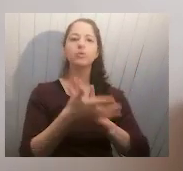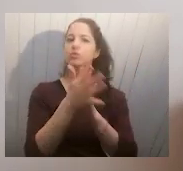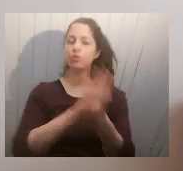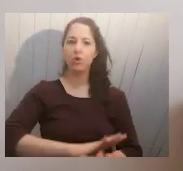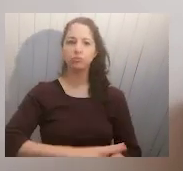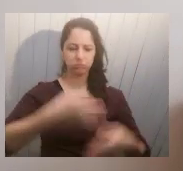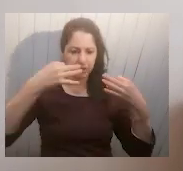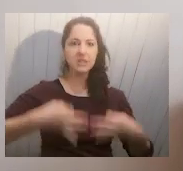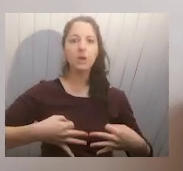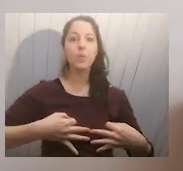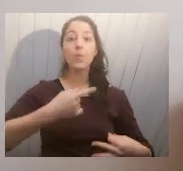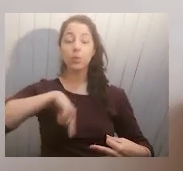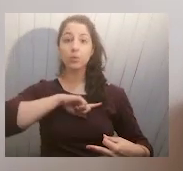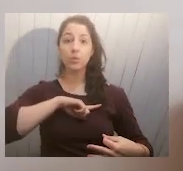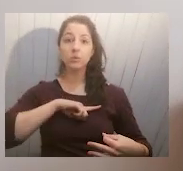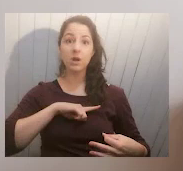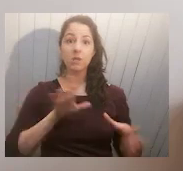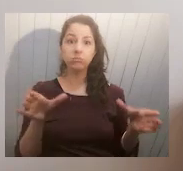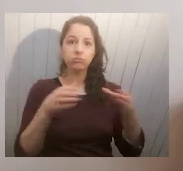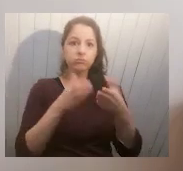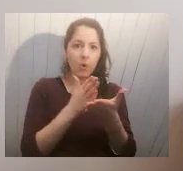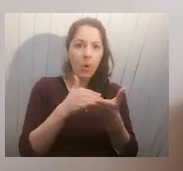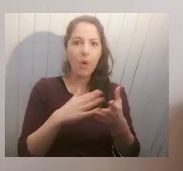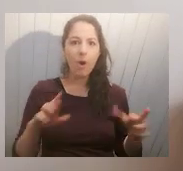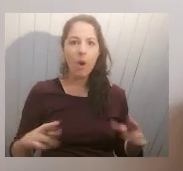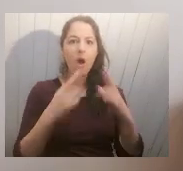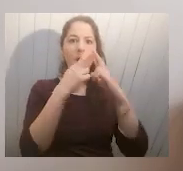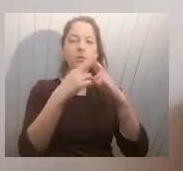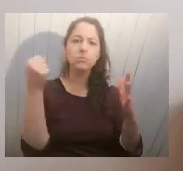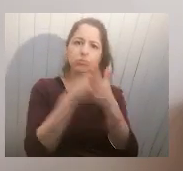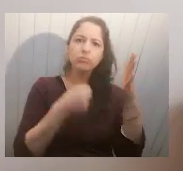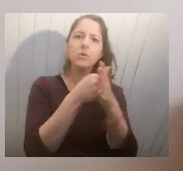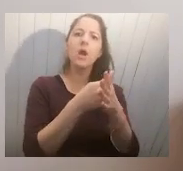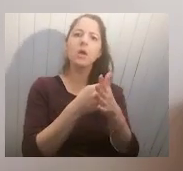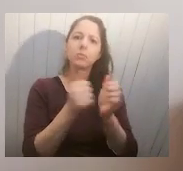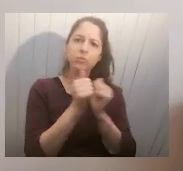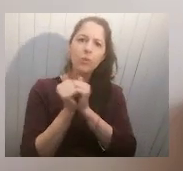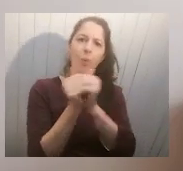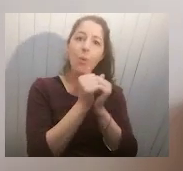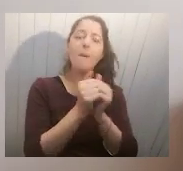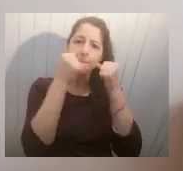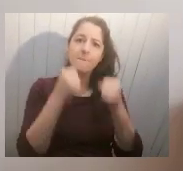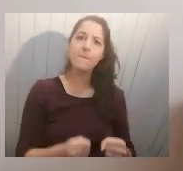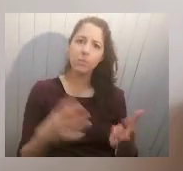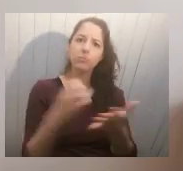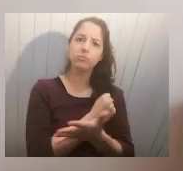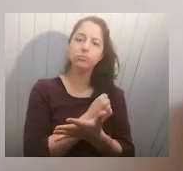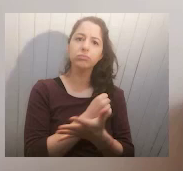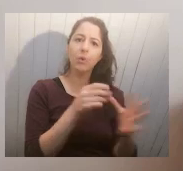deseo de cambiarlo todo y con la certeza de que si nos organizamos para luchar